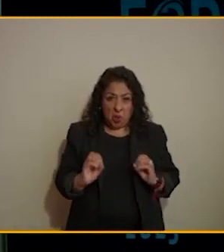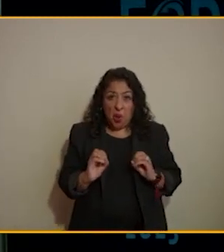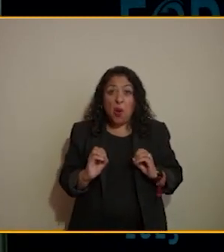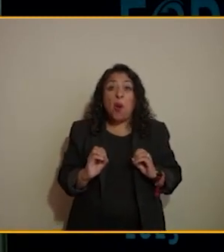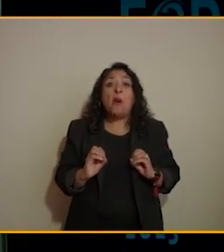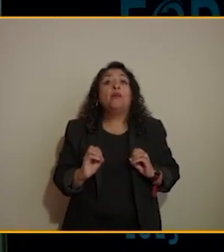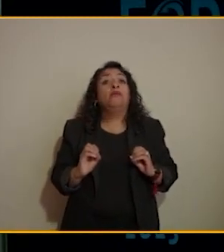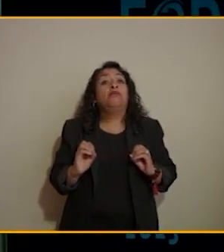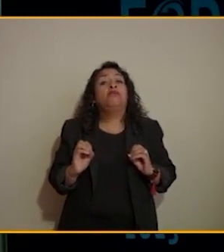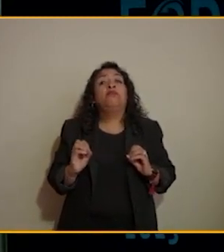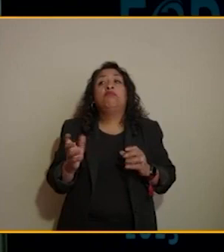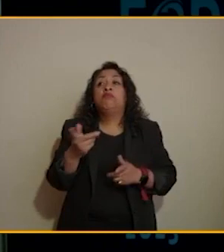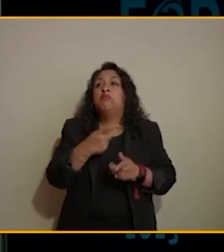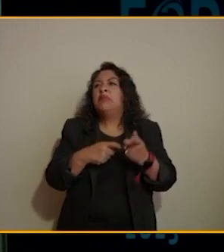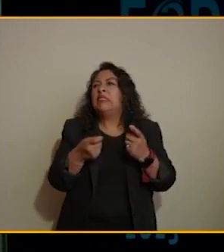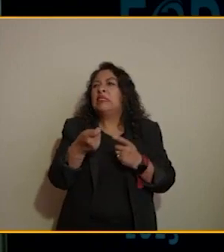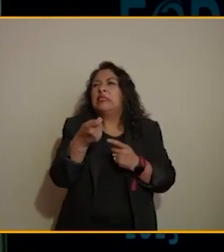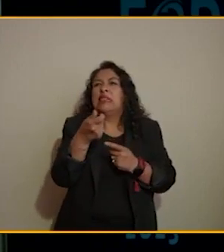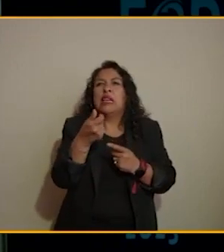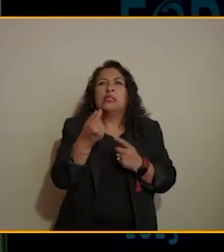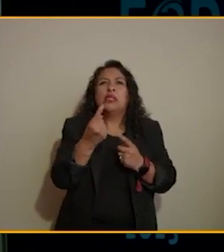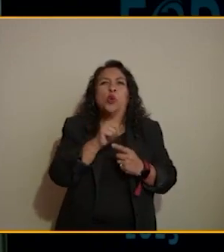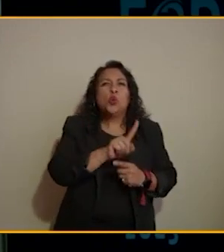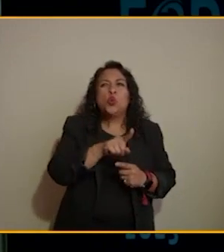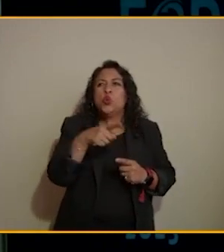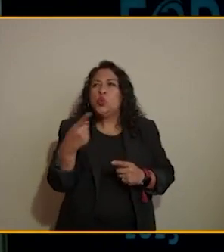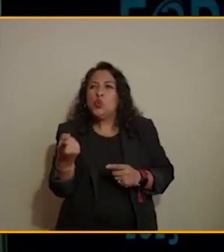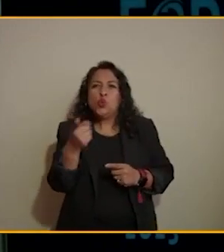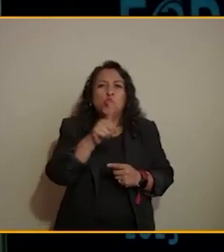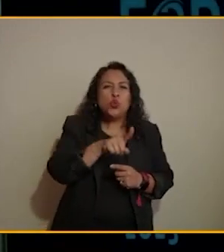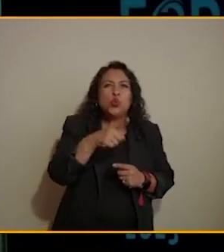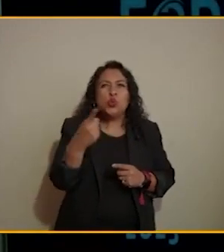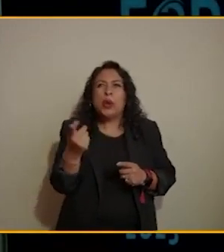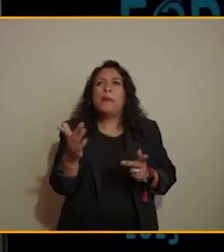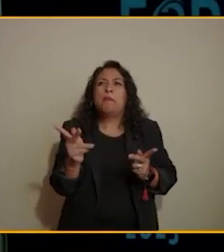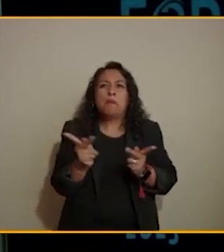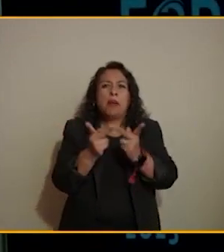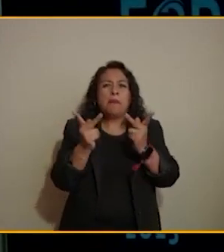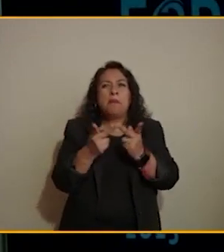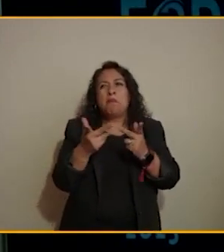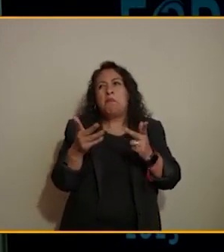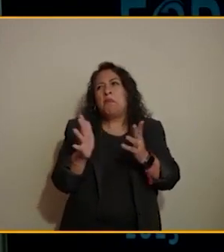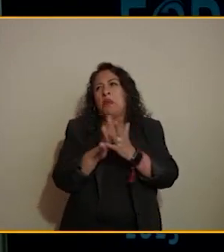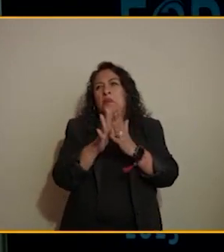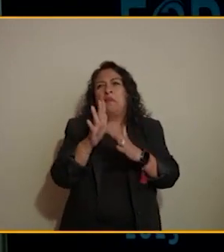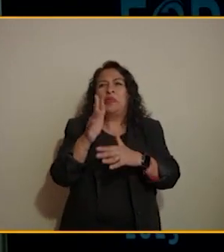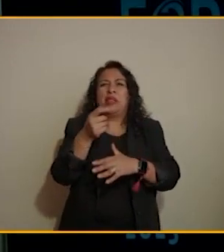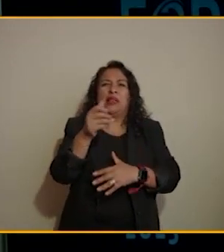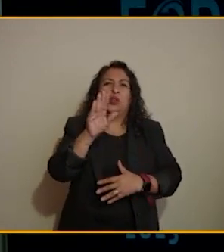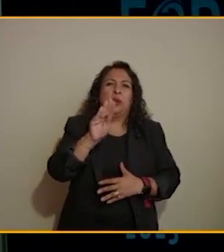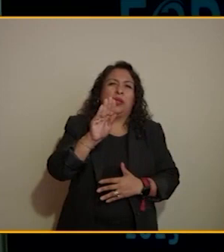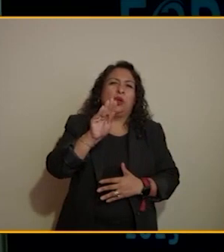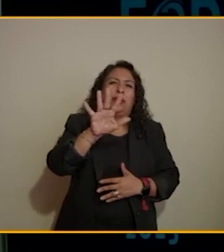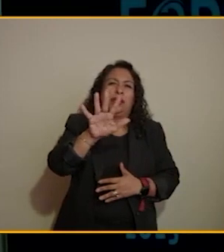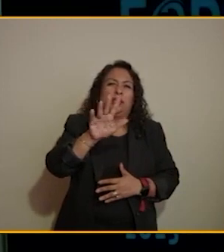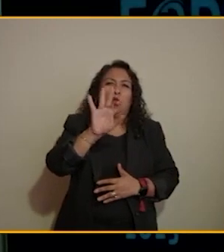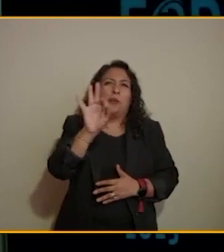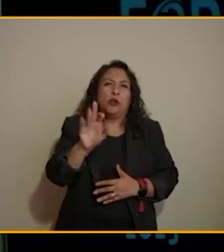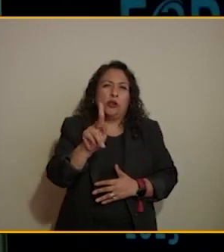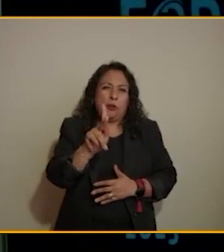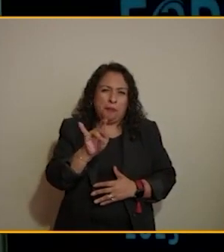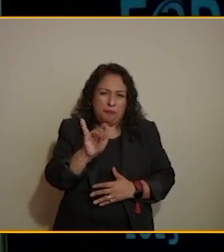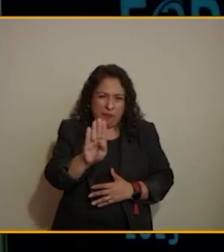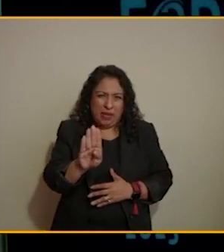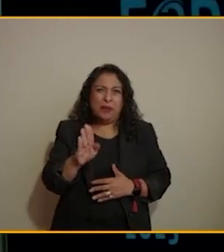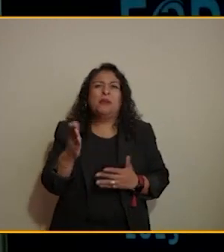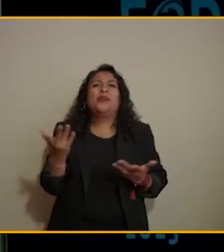en correspondencia casi 1 a 1, que quizás puedan participar cerca del 90-95% del PIB.